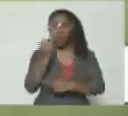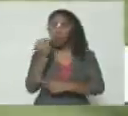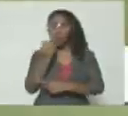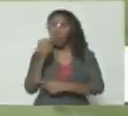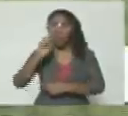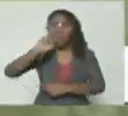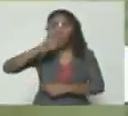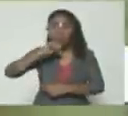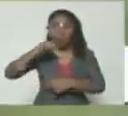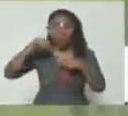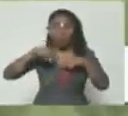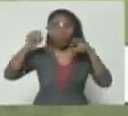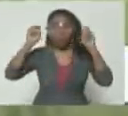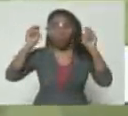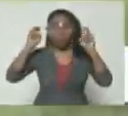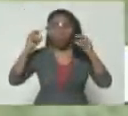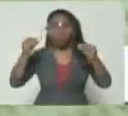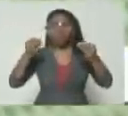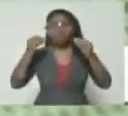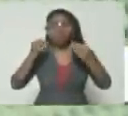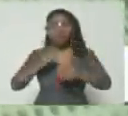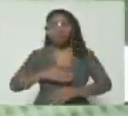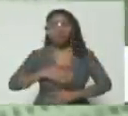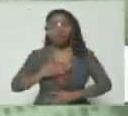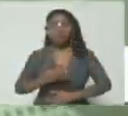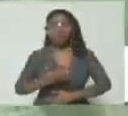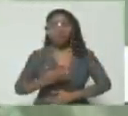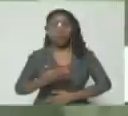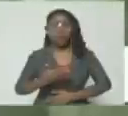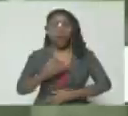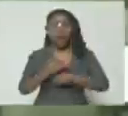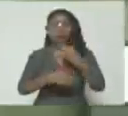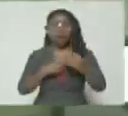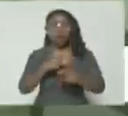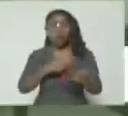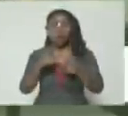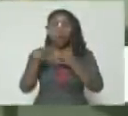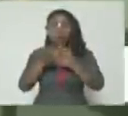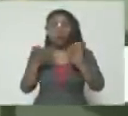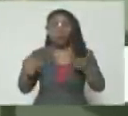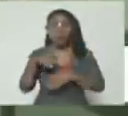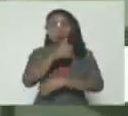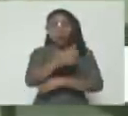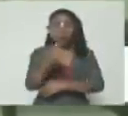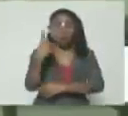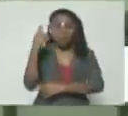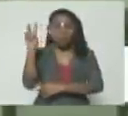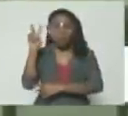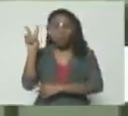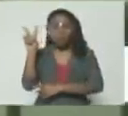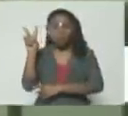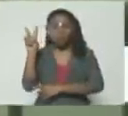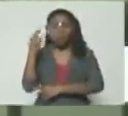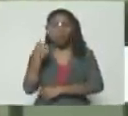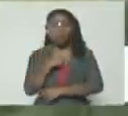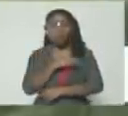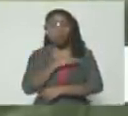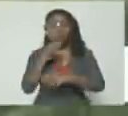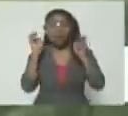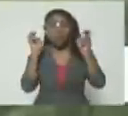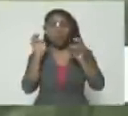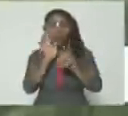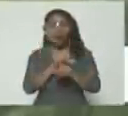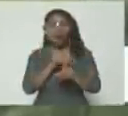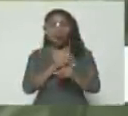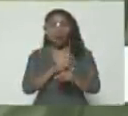pollo en este caso, para poder llevar a la mesa de cada uno de los venezolanos nuestro producto con cariño